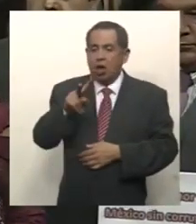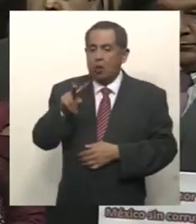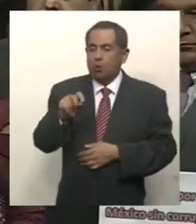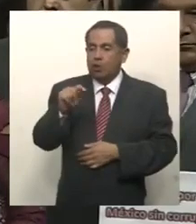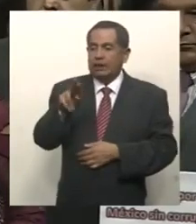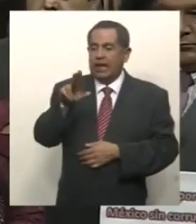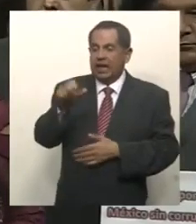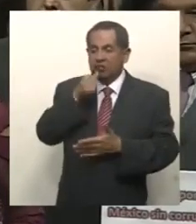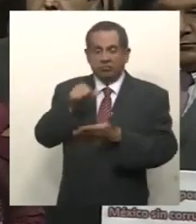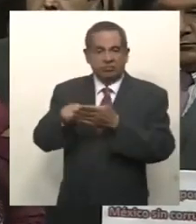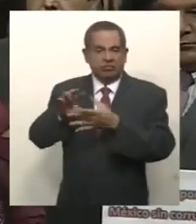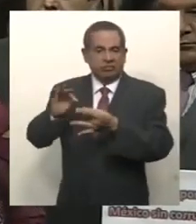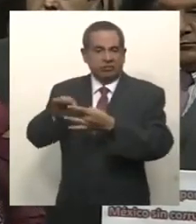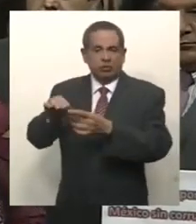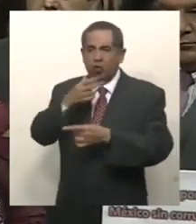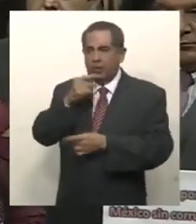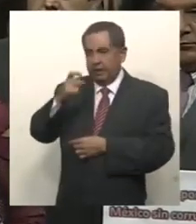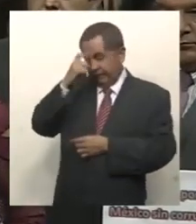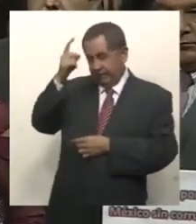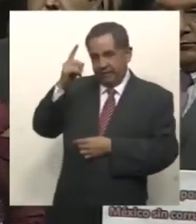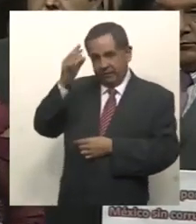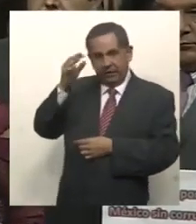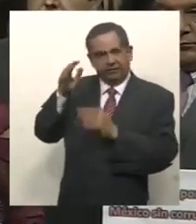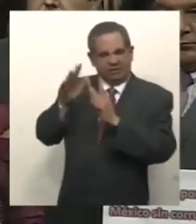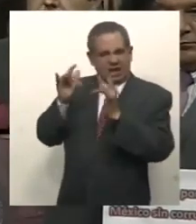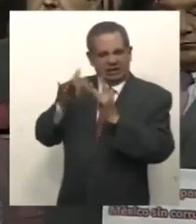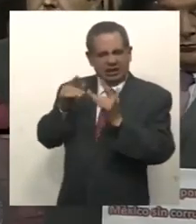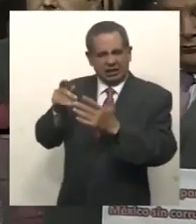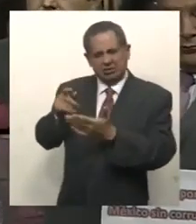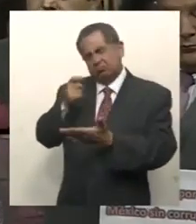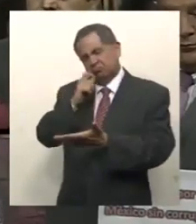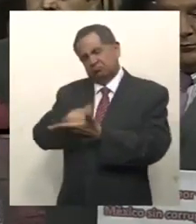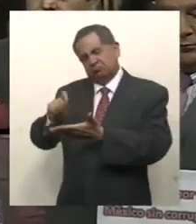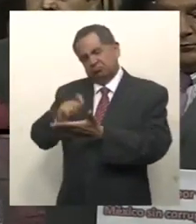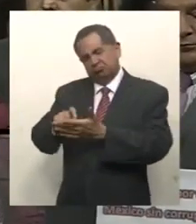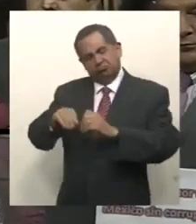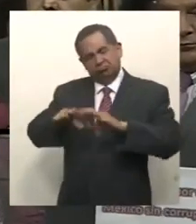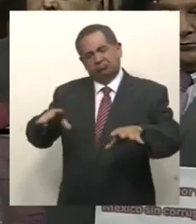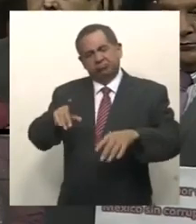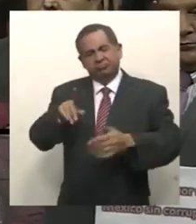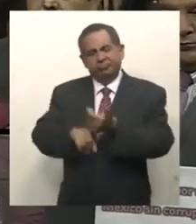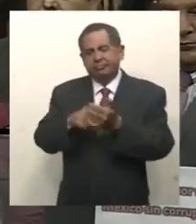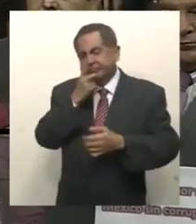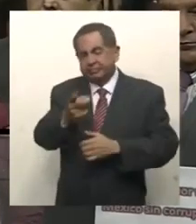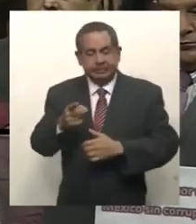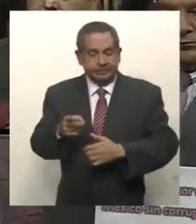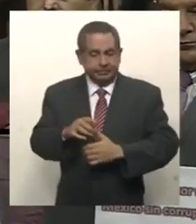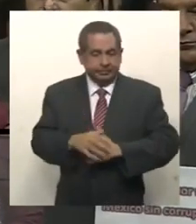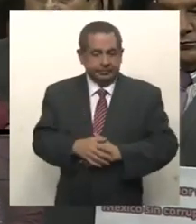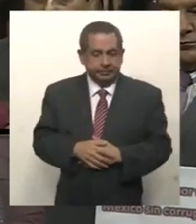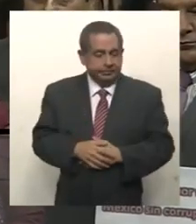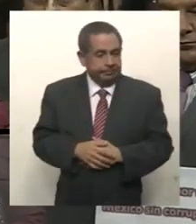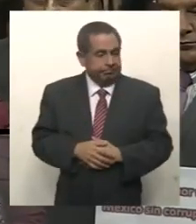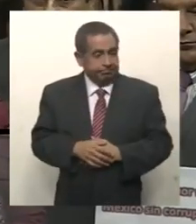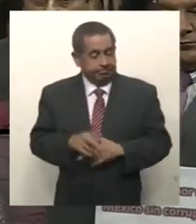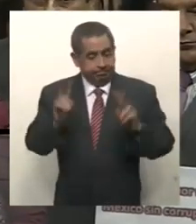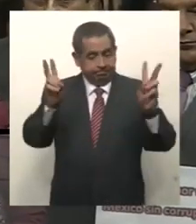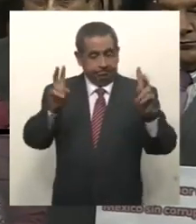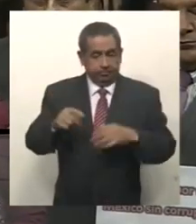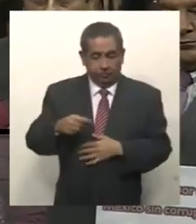este filósofo francés que inmortalizó una frase y que dijo: no estoy